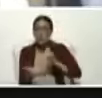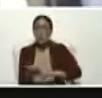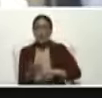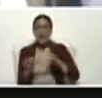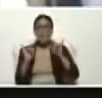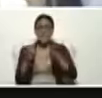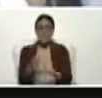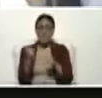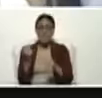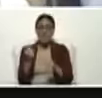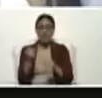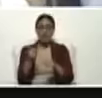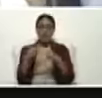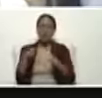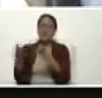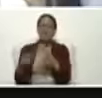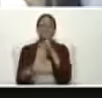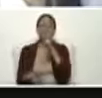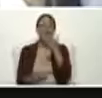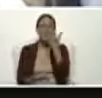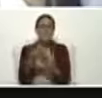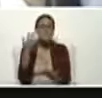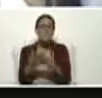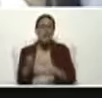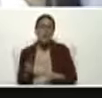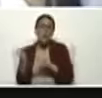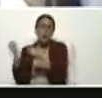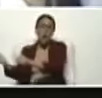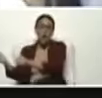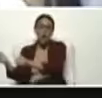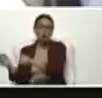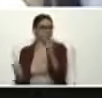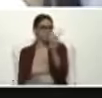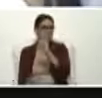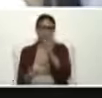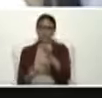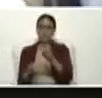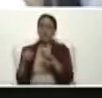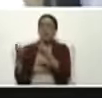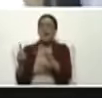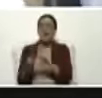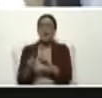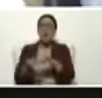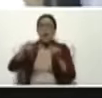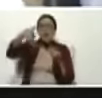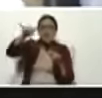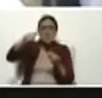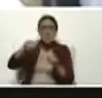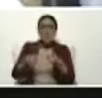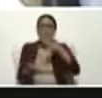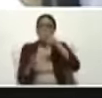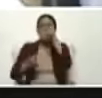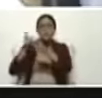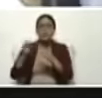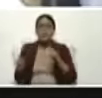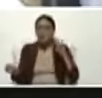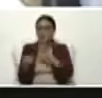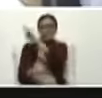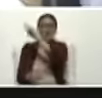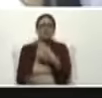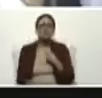mando caerá en manos de un oligarca, de un títere, de un traidor. ¡Lo